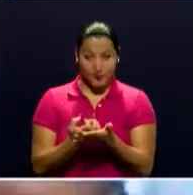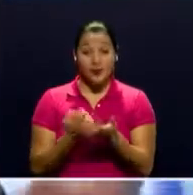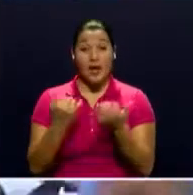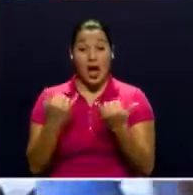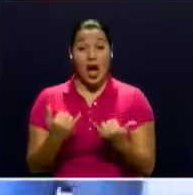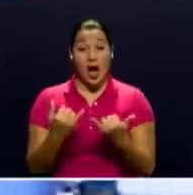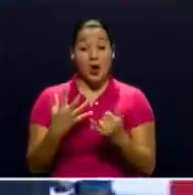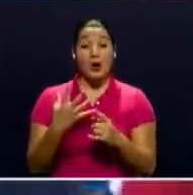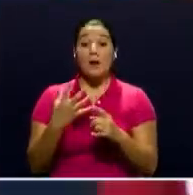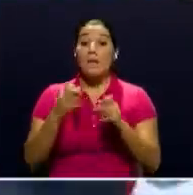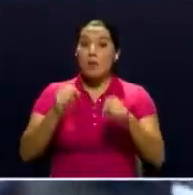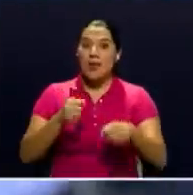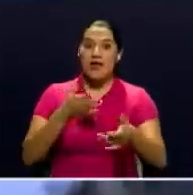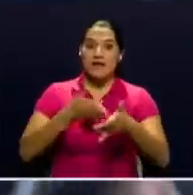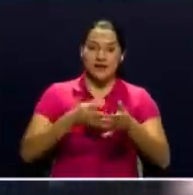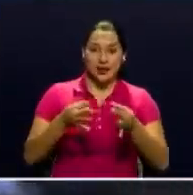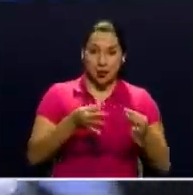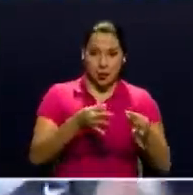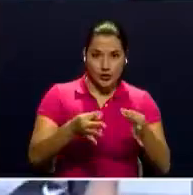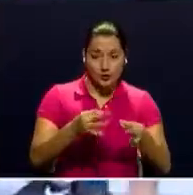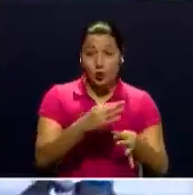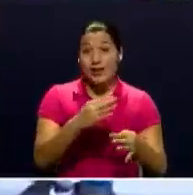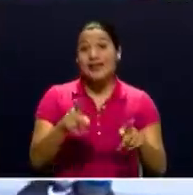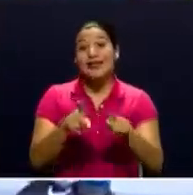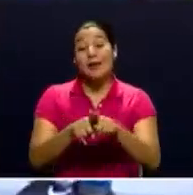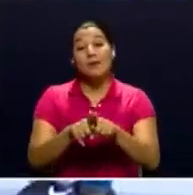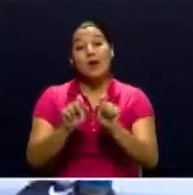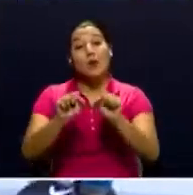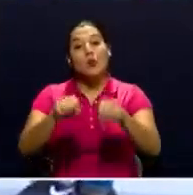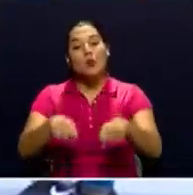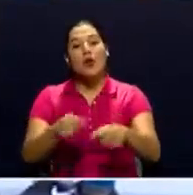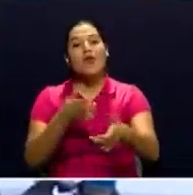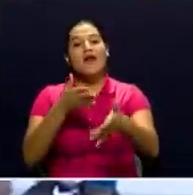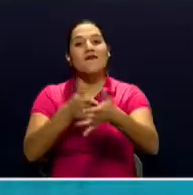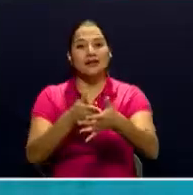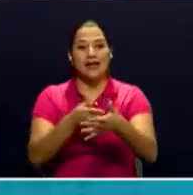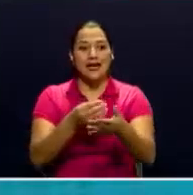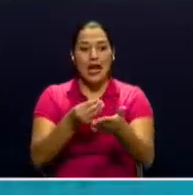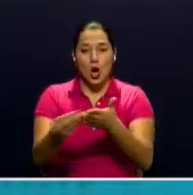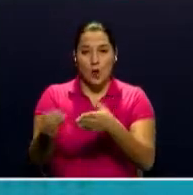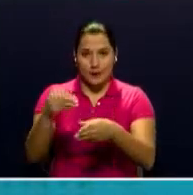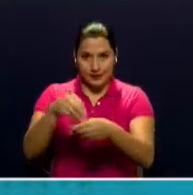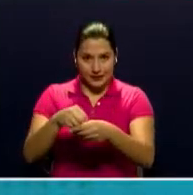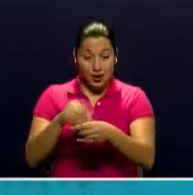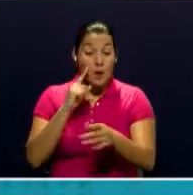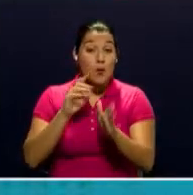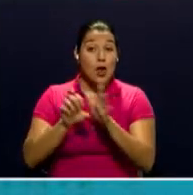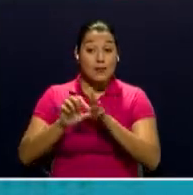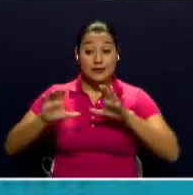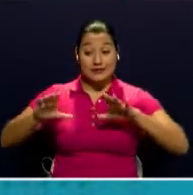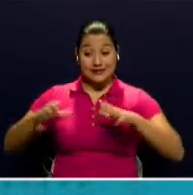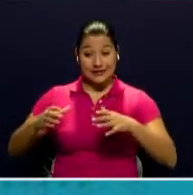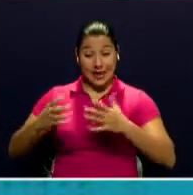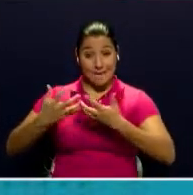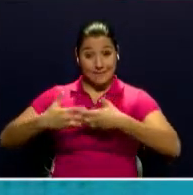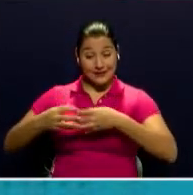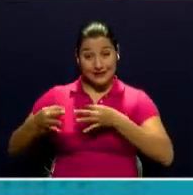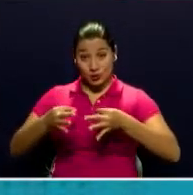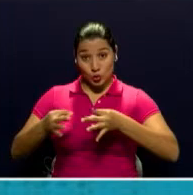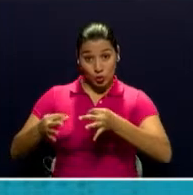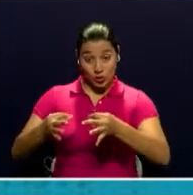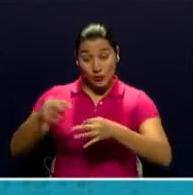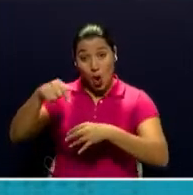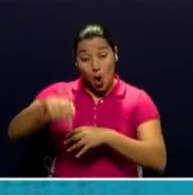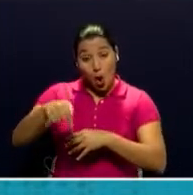el impacto sobre el turismo y potenciales efectos negativos sobre la demanda interna. Por ejemplo, la Cámara de Turismo dio a conocer este jueves